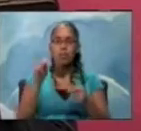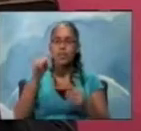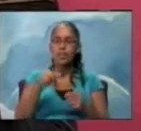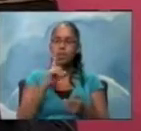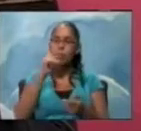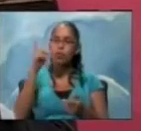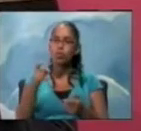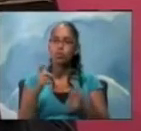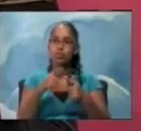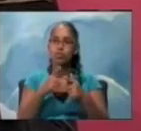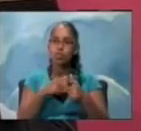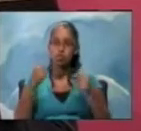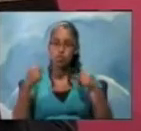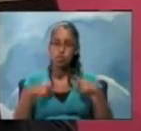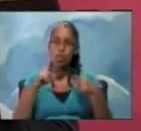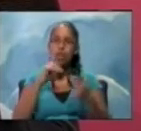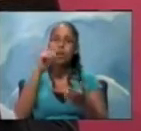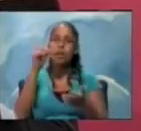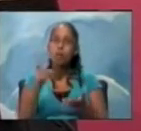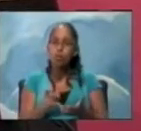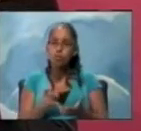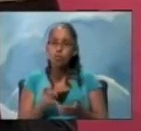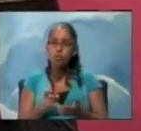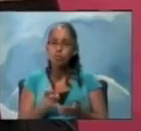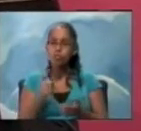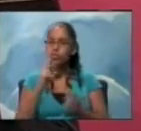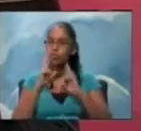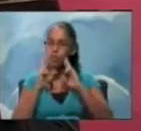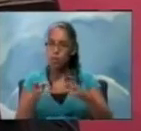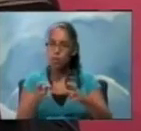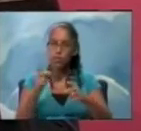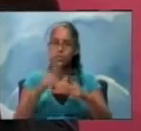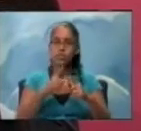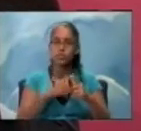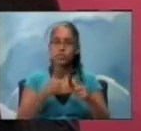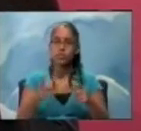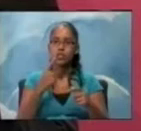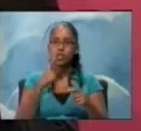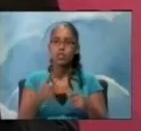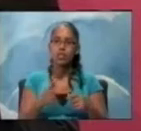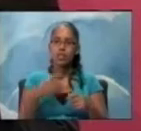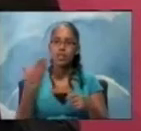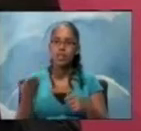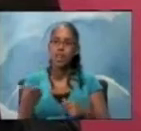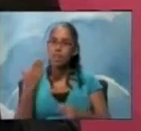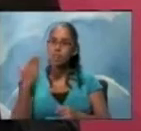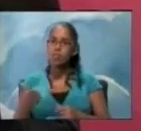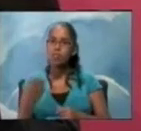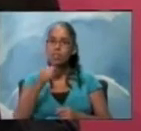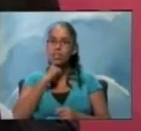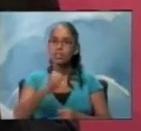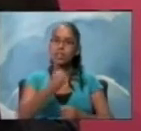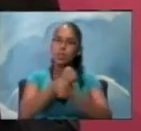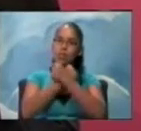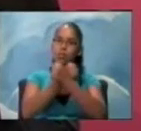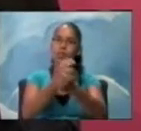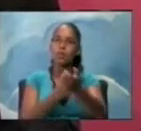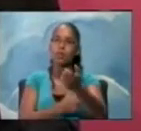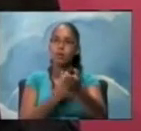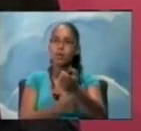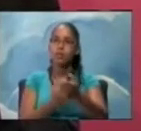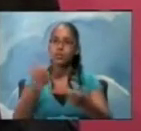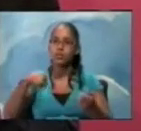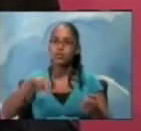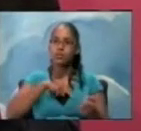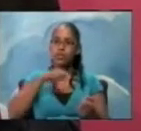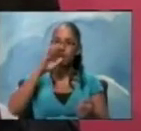pregunta, yo también les respondo, pero si no, entonces no. Bendito sea el Señor. Qué importante es, amados hermanos, nosotros